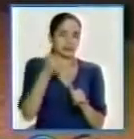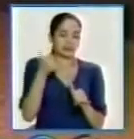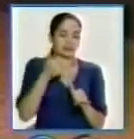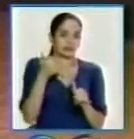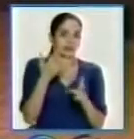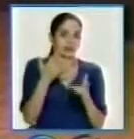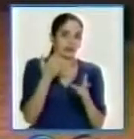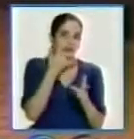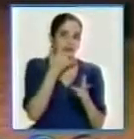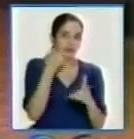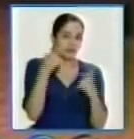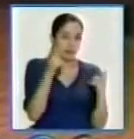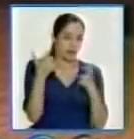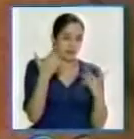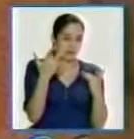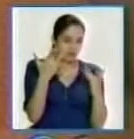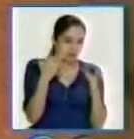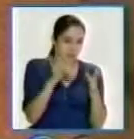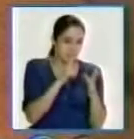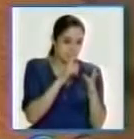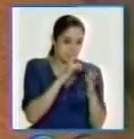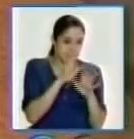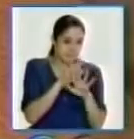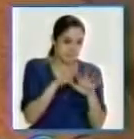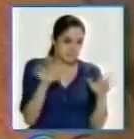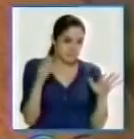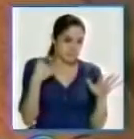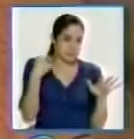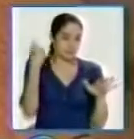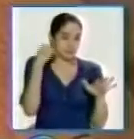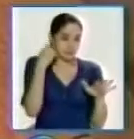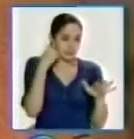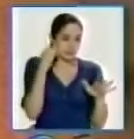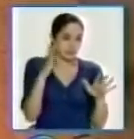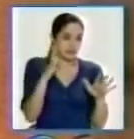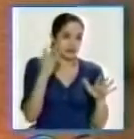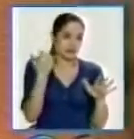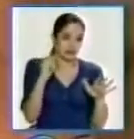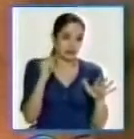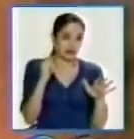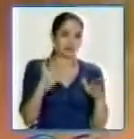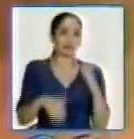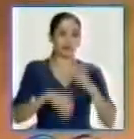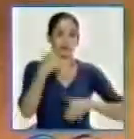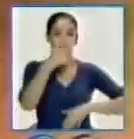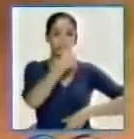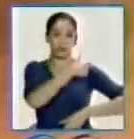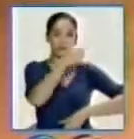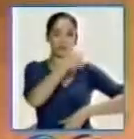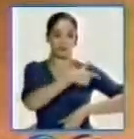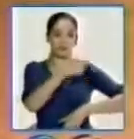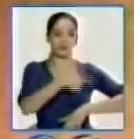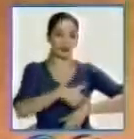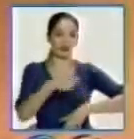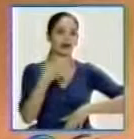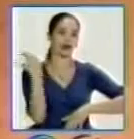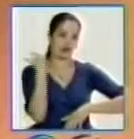esperar que pasara eso, ¿no? Porque es lo que yo estaba esperando, hasta cuando ya me pegan los tiros, que